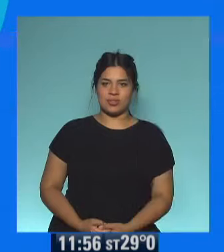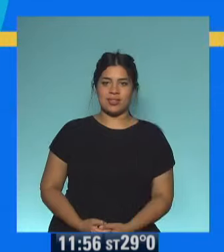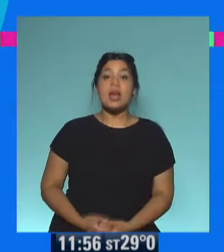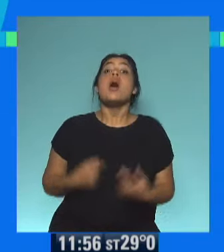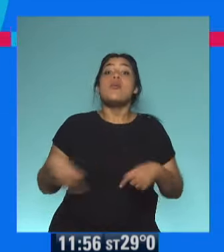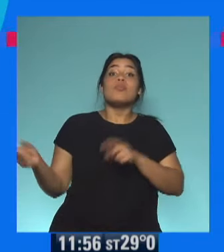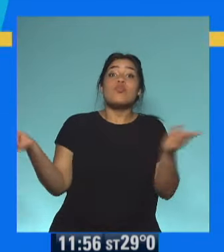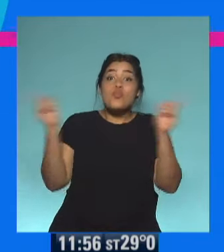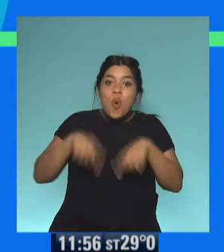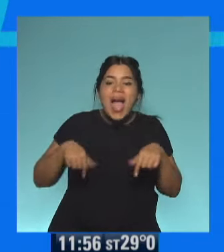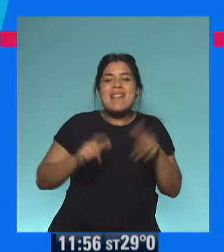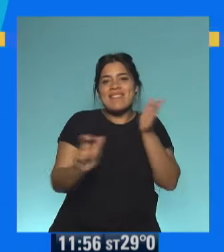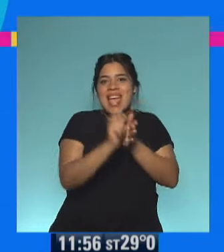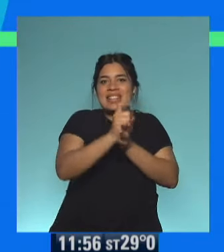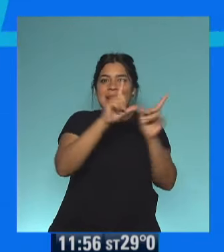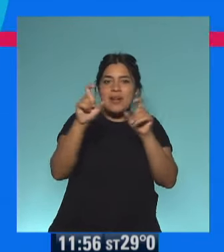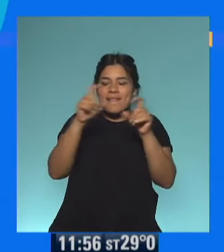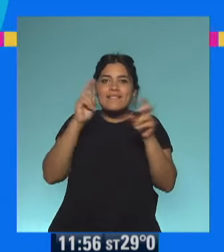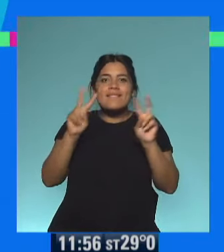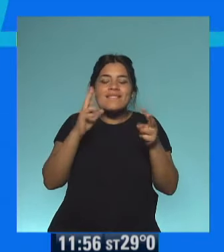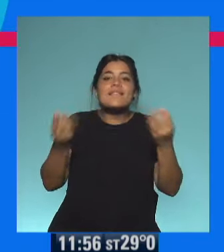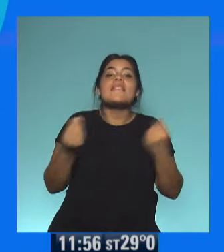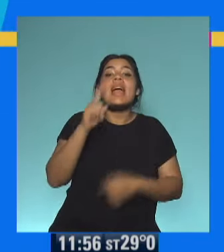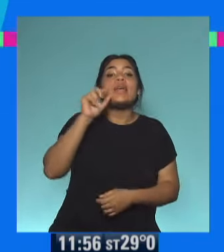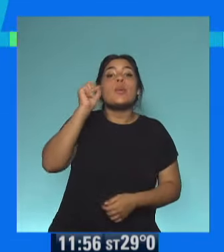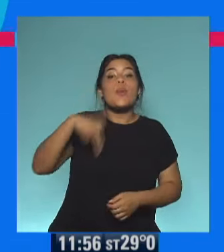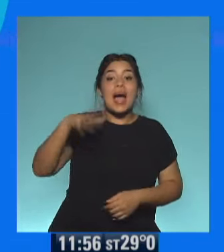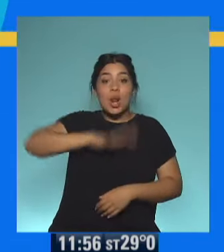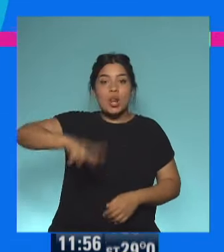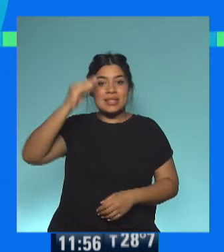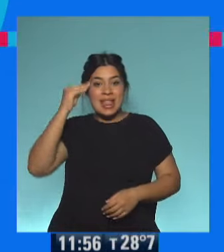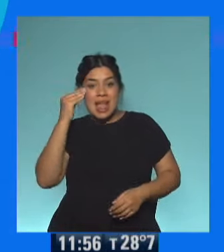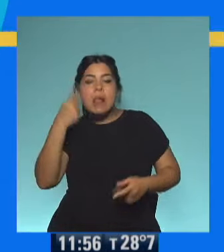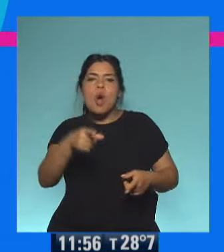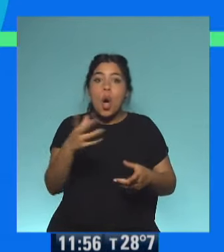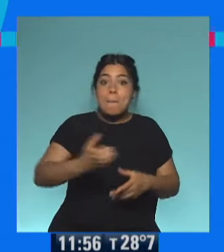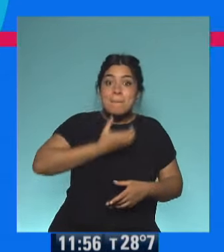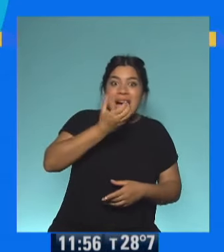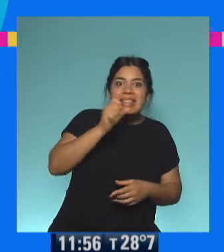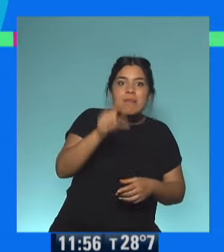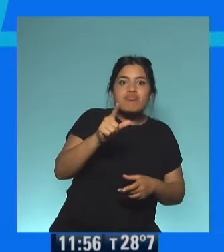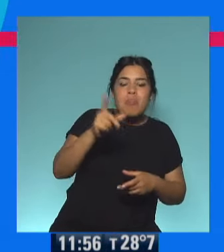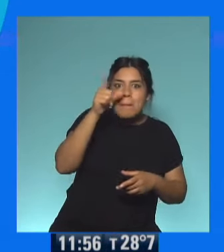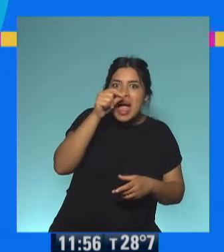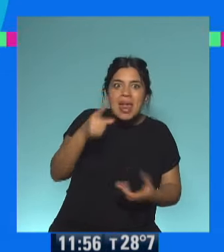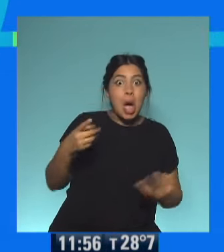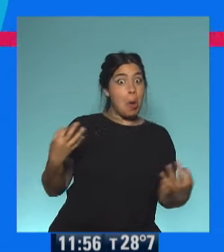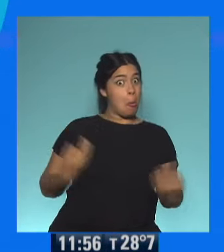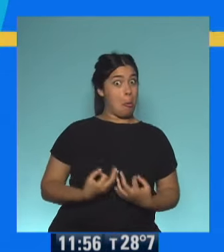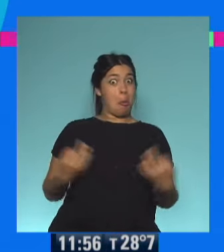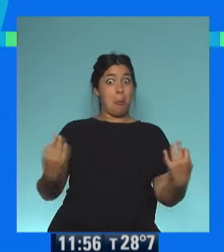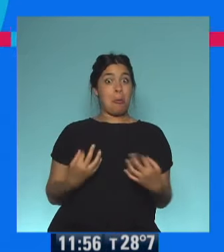Ya estamos recibiendo Instagram de nuestros amigos. Acá está Iván de San Telmo con una manzana de madera. ¡Mirá! ¡Wow! Mira, Iván